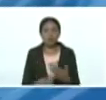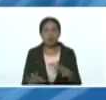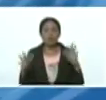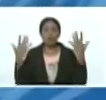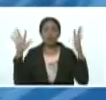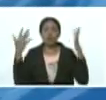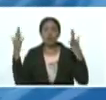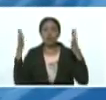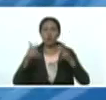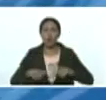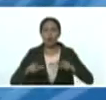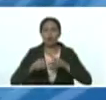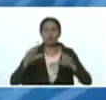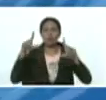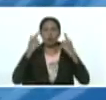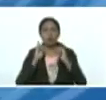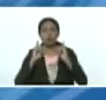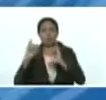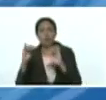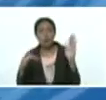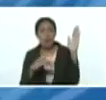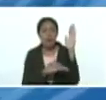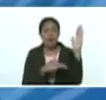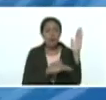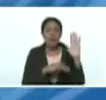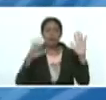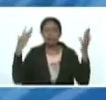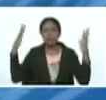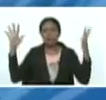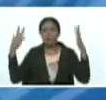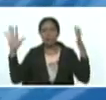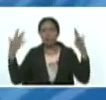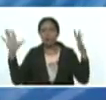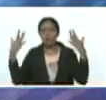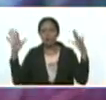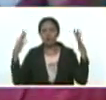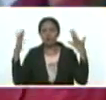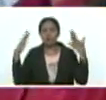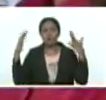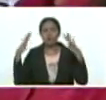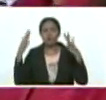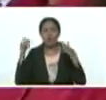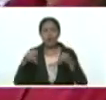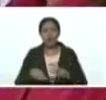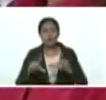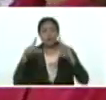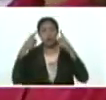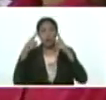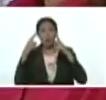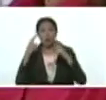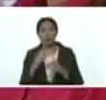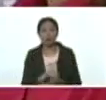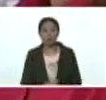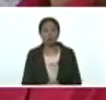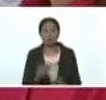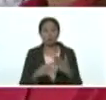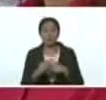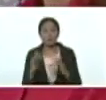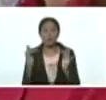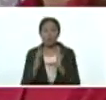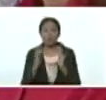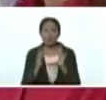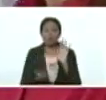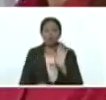aplauso desde aquí, desde La Guaira, a ustedes por allá, al estado Lara. Y desde La Guaira vamos a hacer un